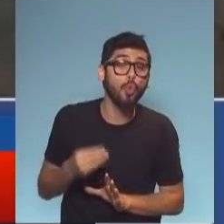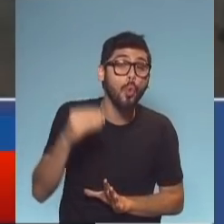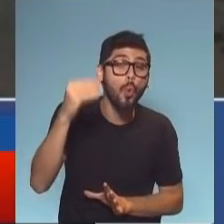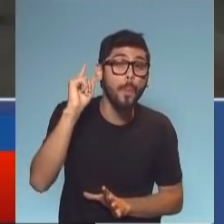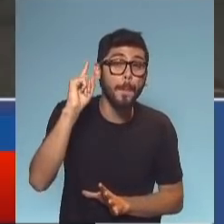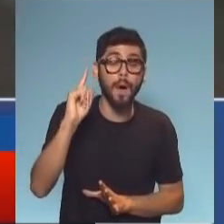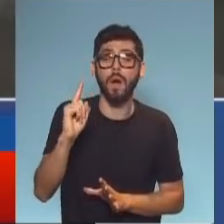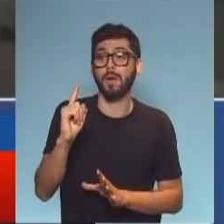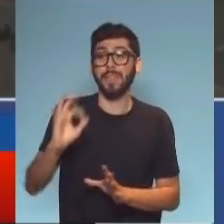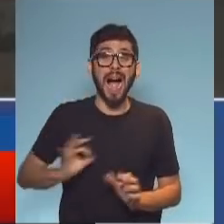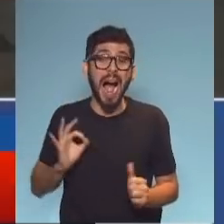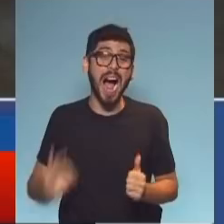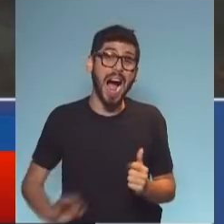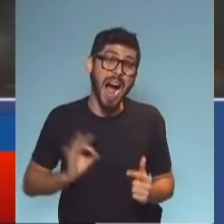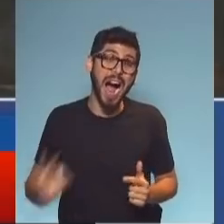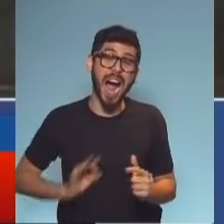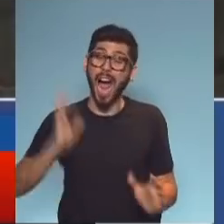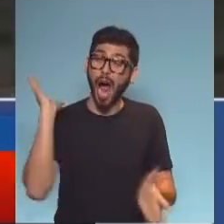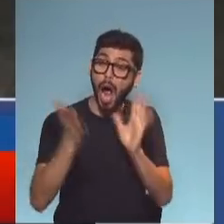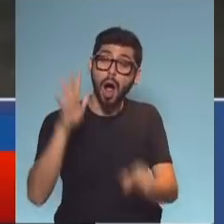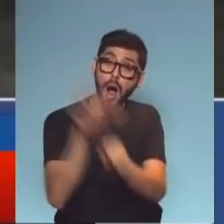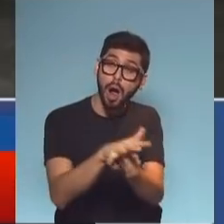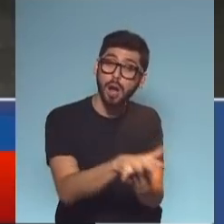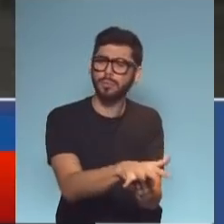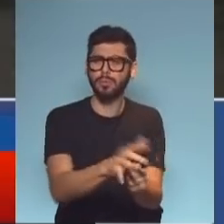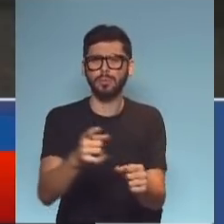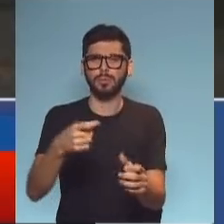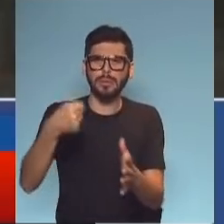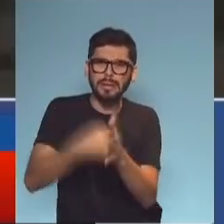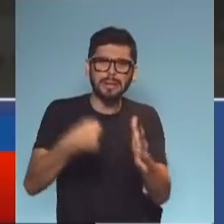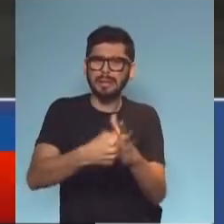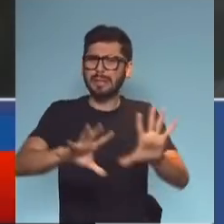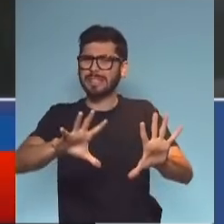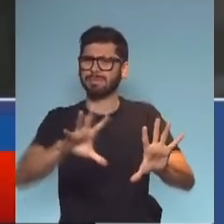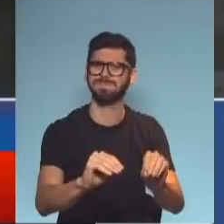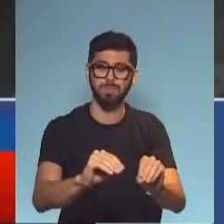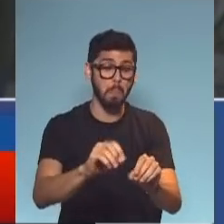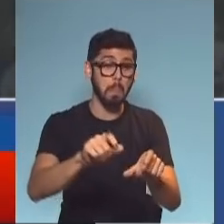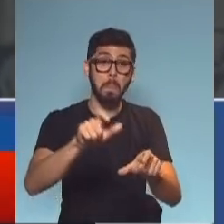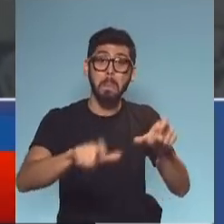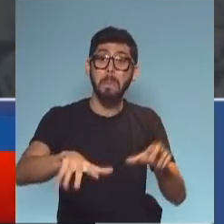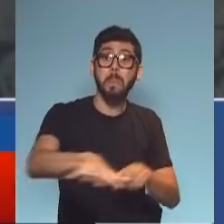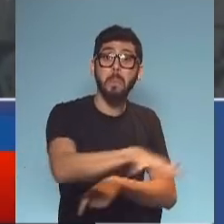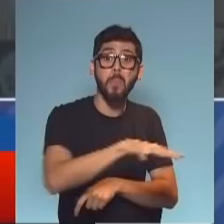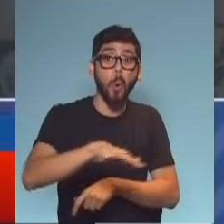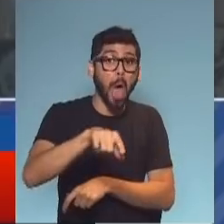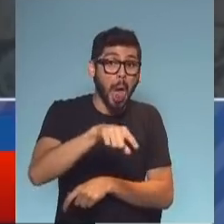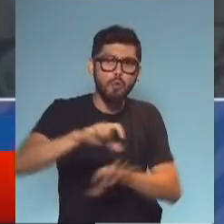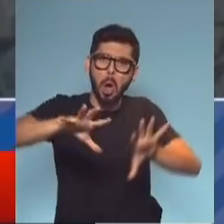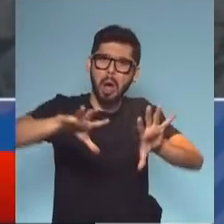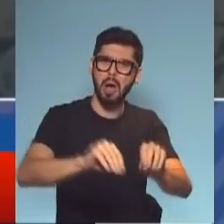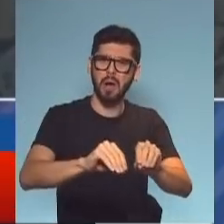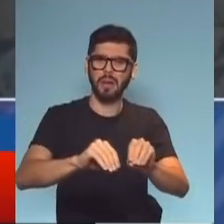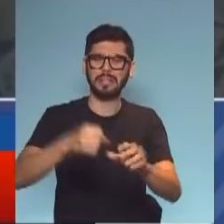de años de represión y de intento de someter a un pueblo, de intento